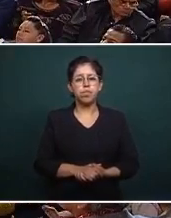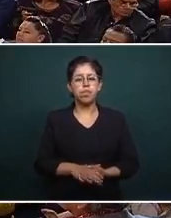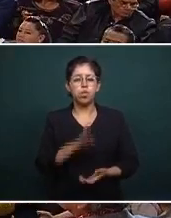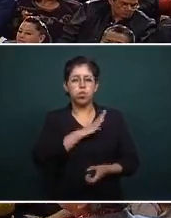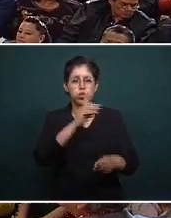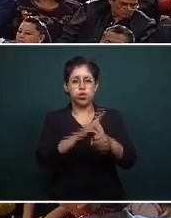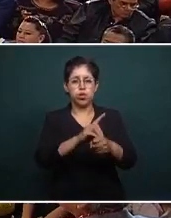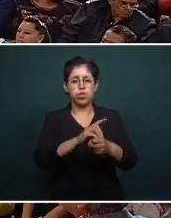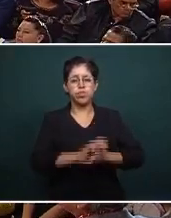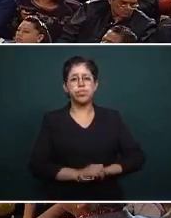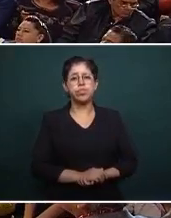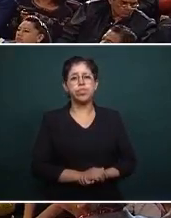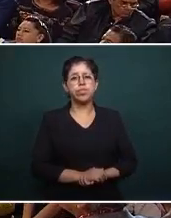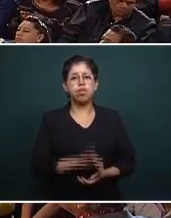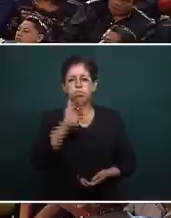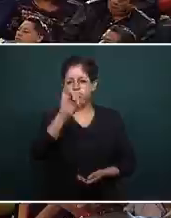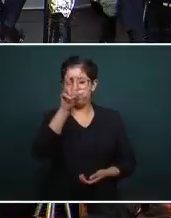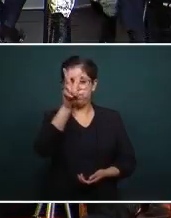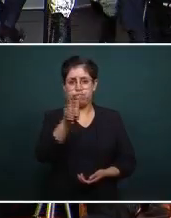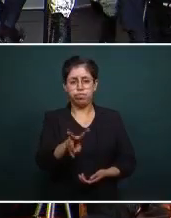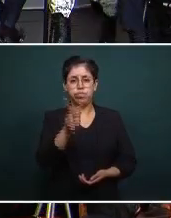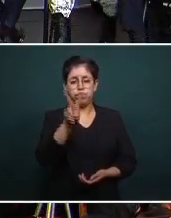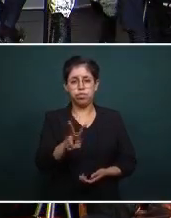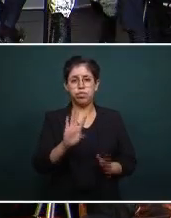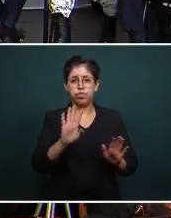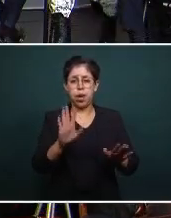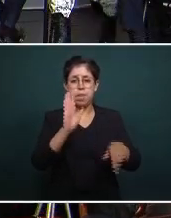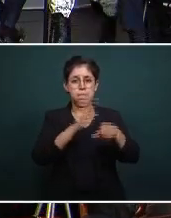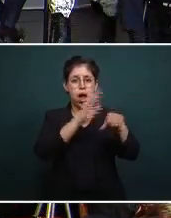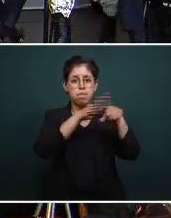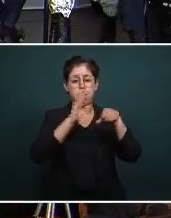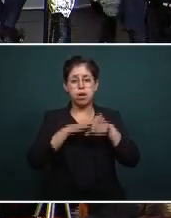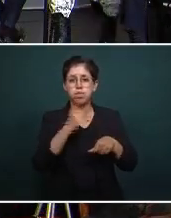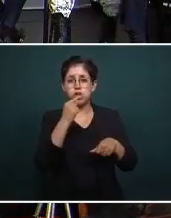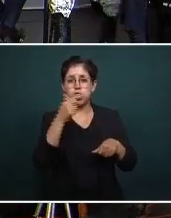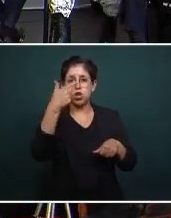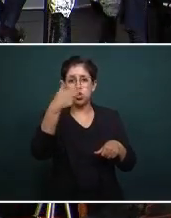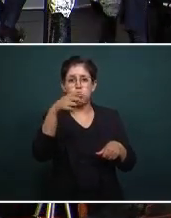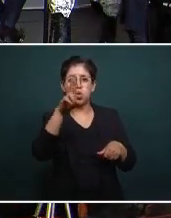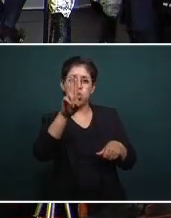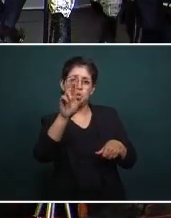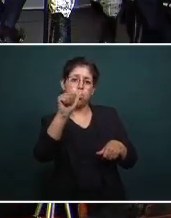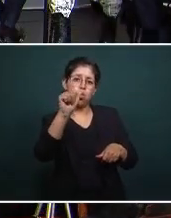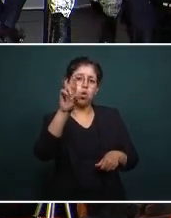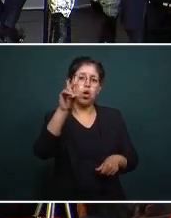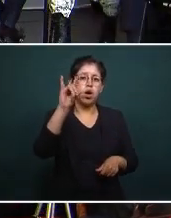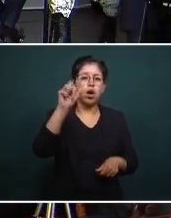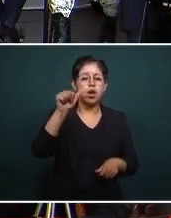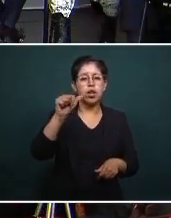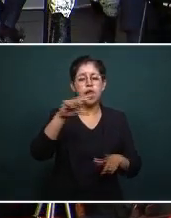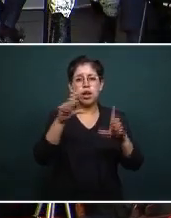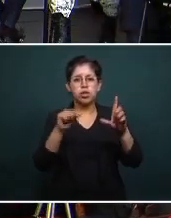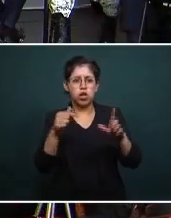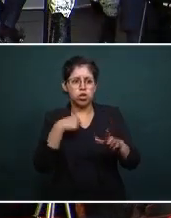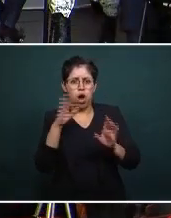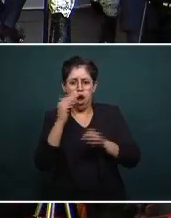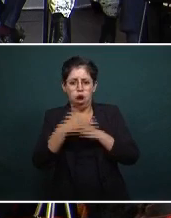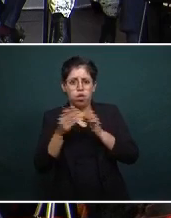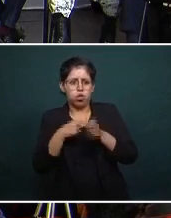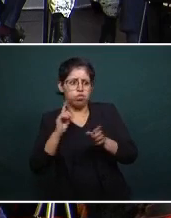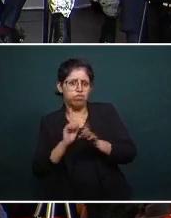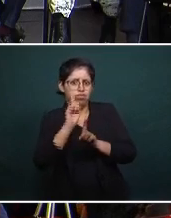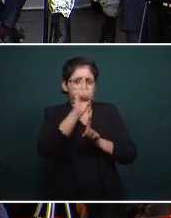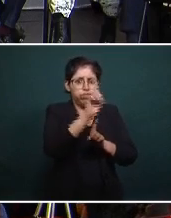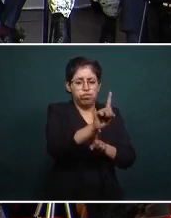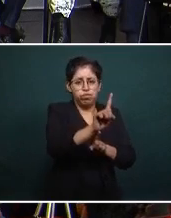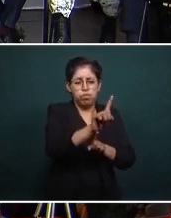Buenos días. Sí, en efecto, se va a reforzar la Guardia Nacional. Para eso estamos aquí. Yo, terminando esta reunión, me voy a ir para